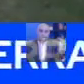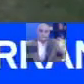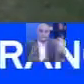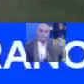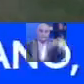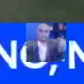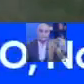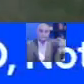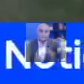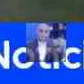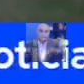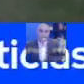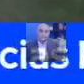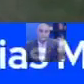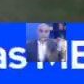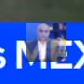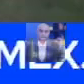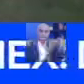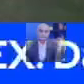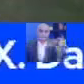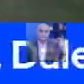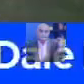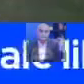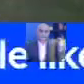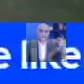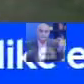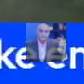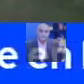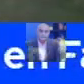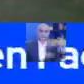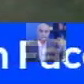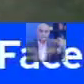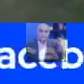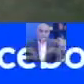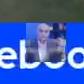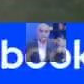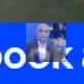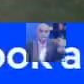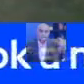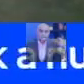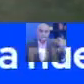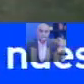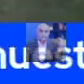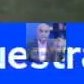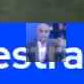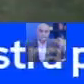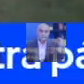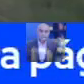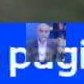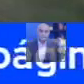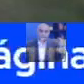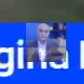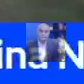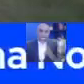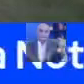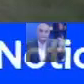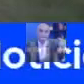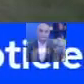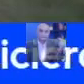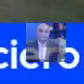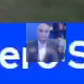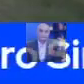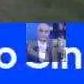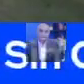juzgar a López Obrador por promover, imagínate tú, la esclavitud al anunciar la